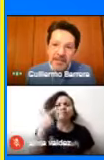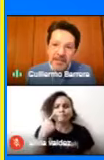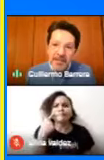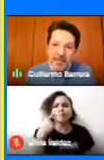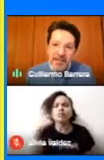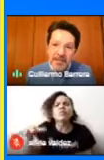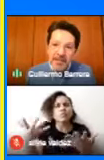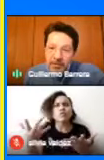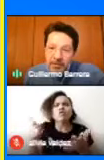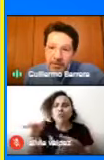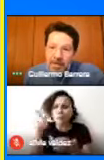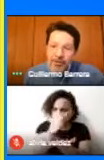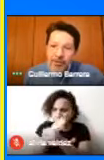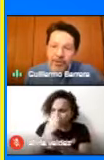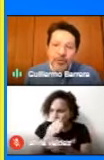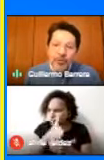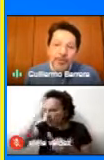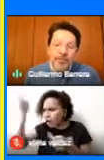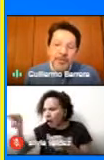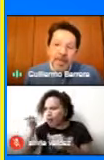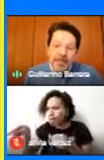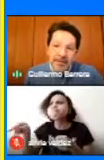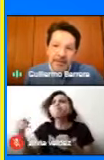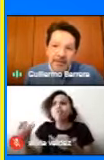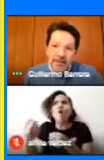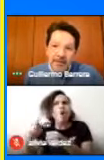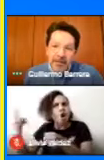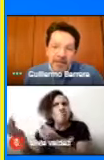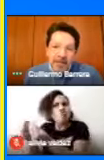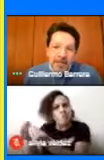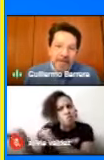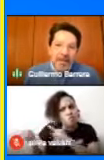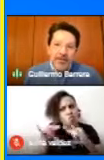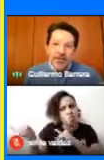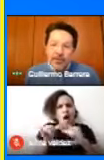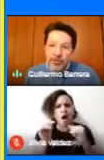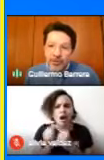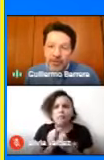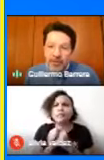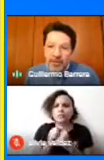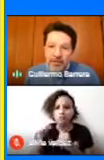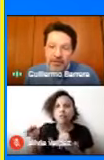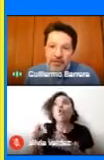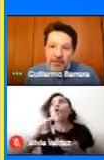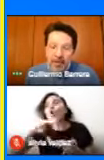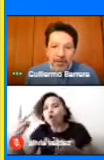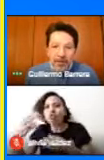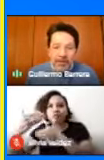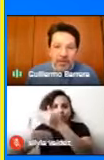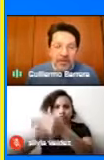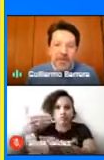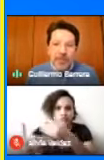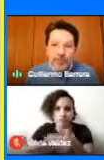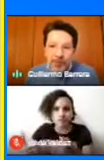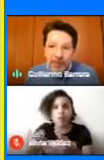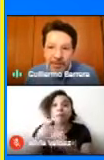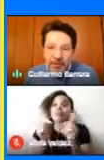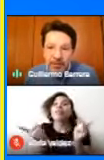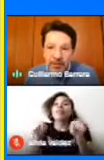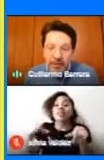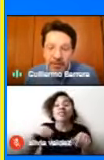pero en el barrio de al lado hay otros grupos similares y hay otros procesos, pero también